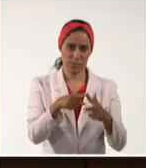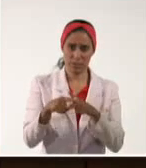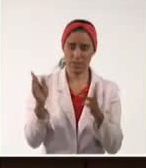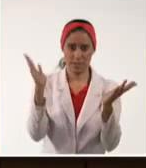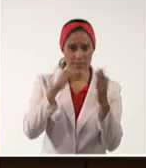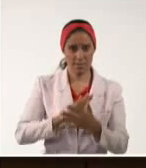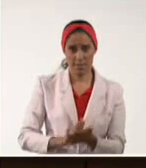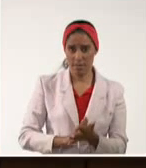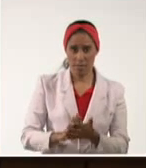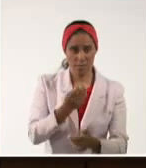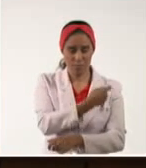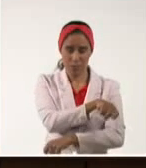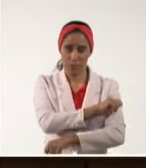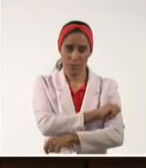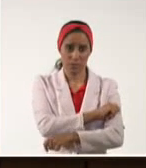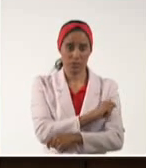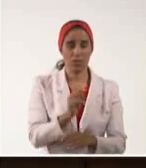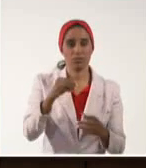de la población,